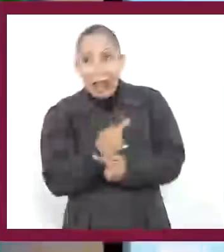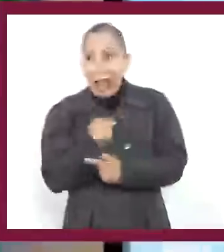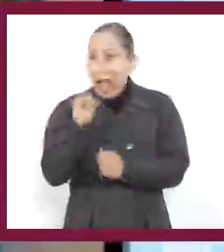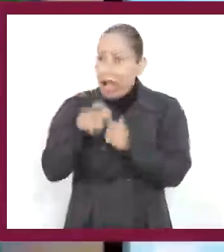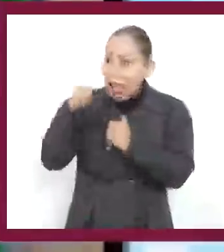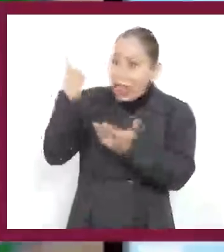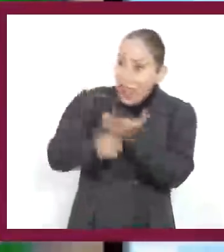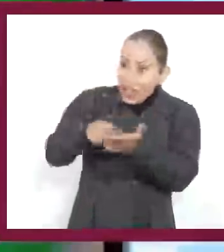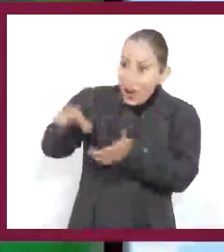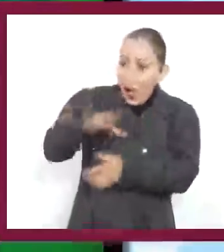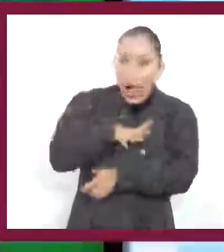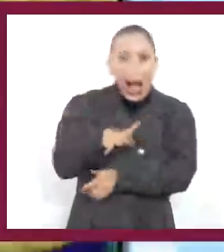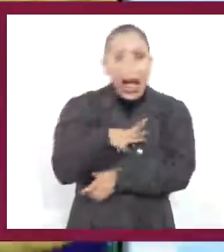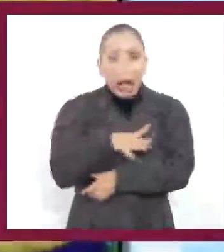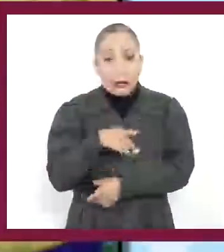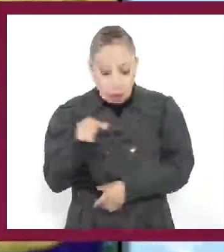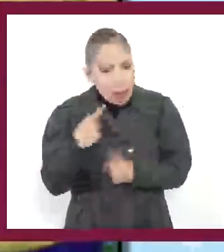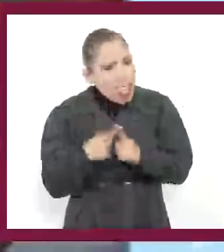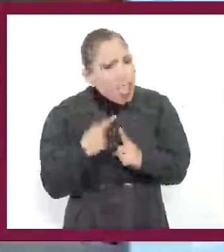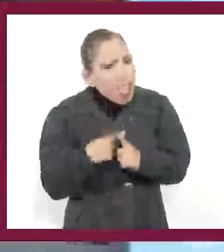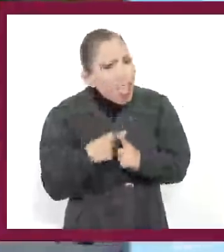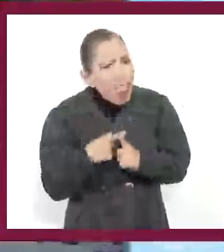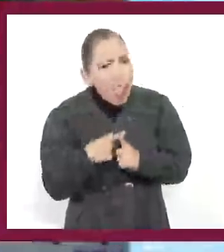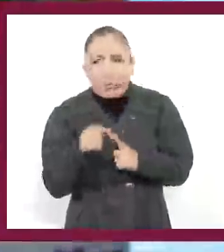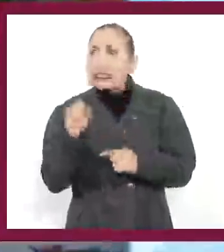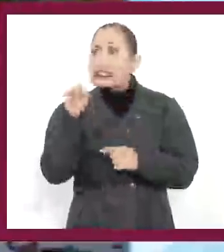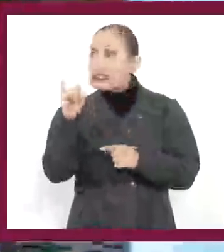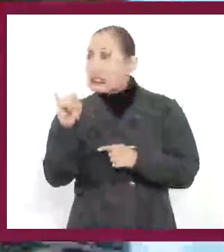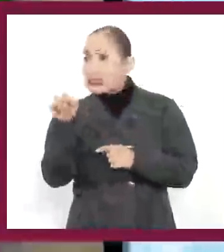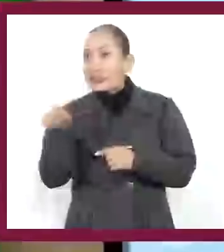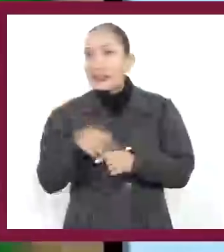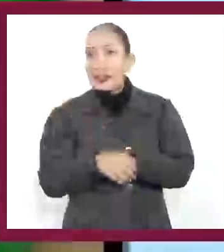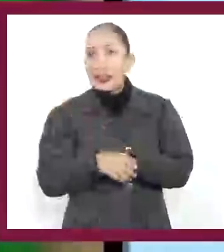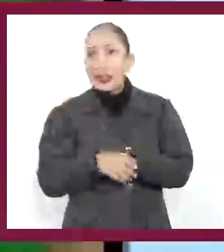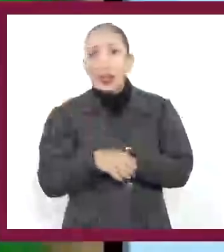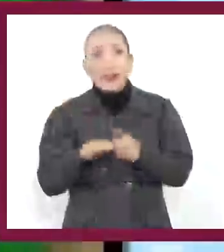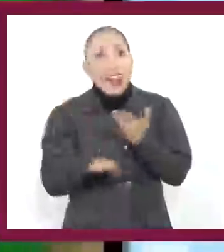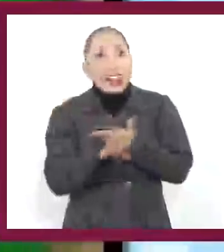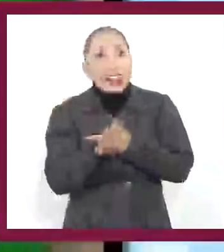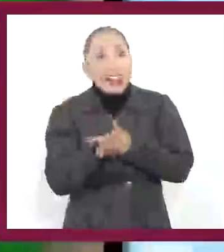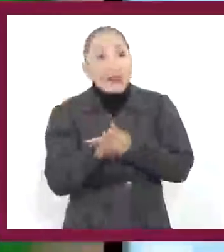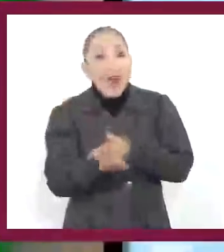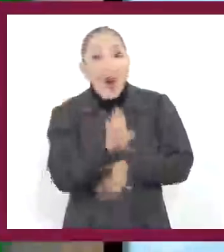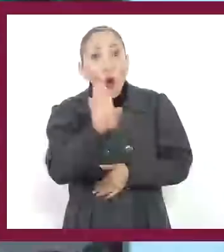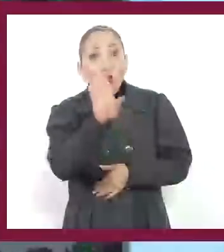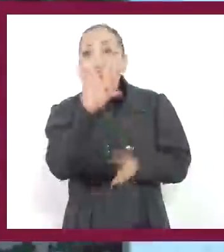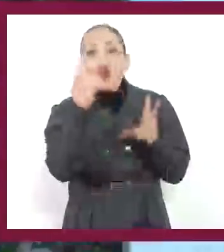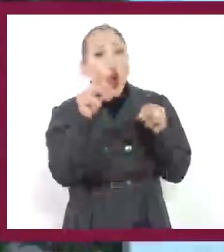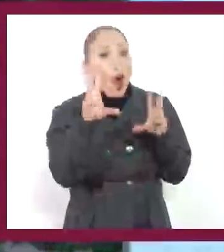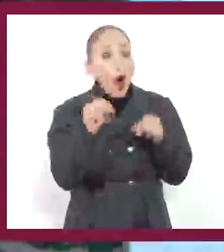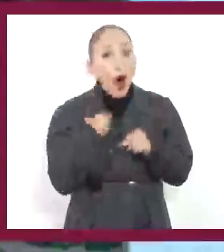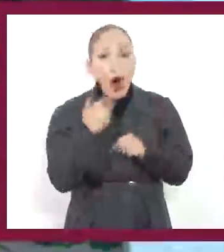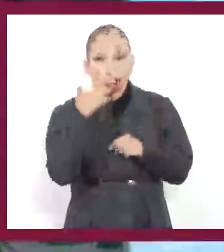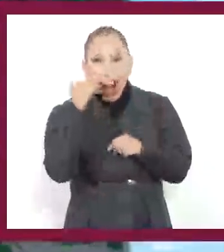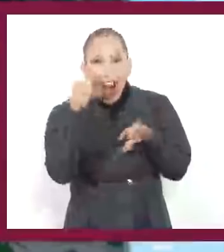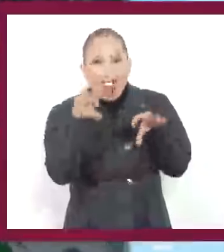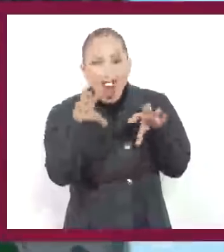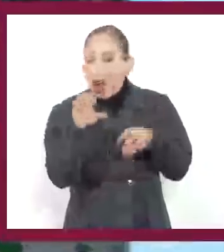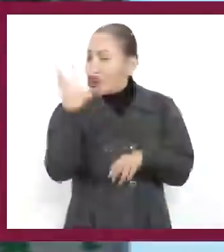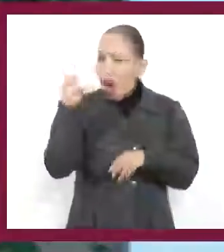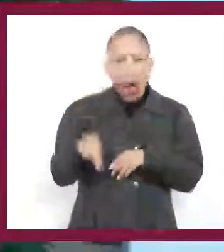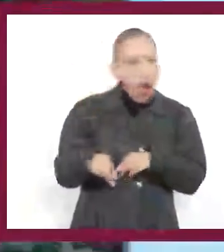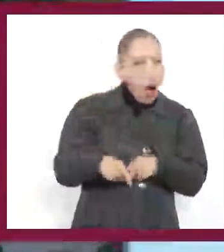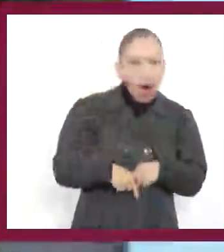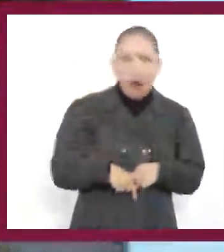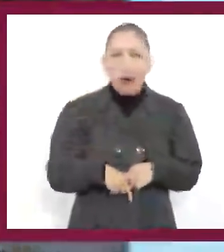¡Alguien está allá adentro! ¿Alguien? ¿Alguien? ¡Sí! ¡Un fantasma! ¡No! ¡Un ladrón!